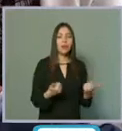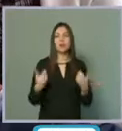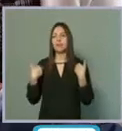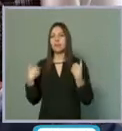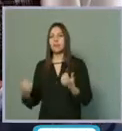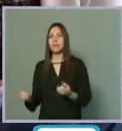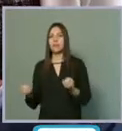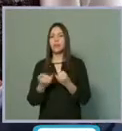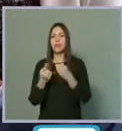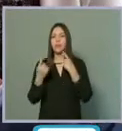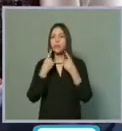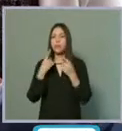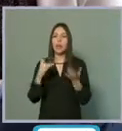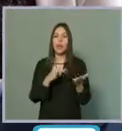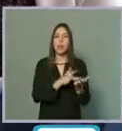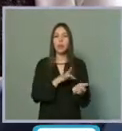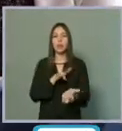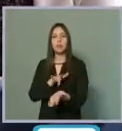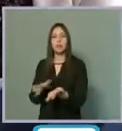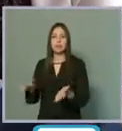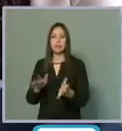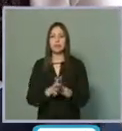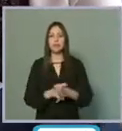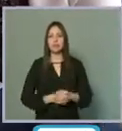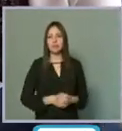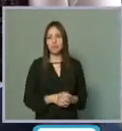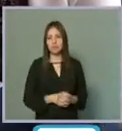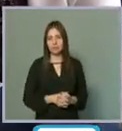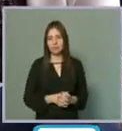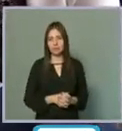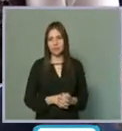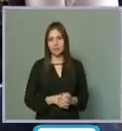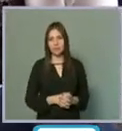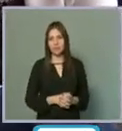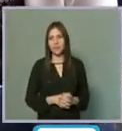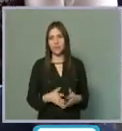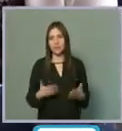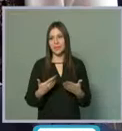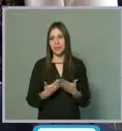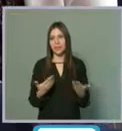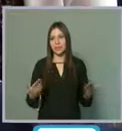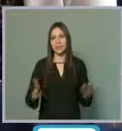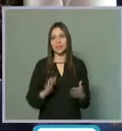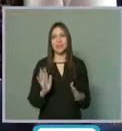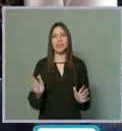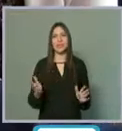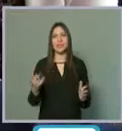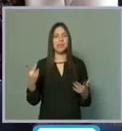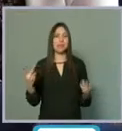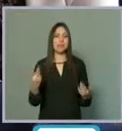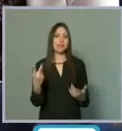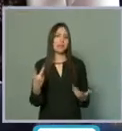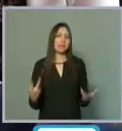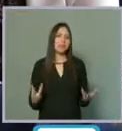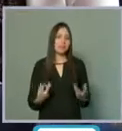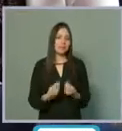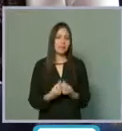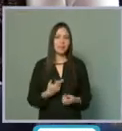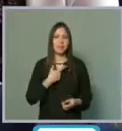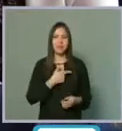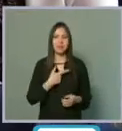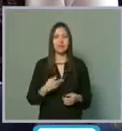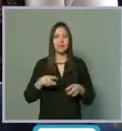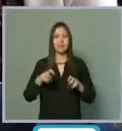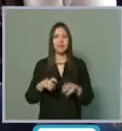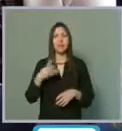de apoyarnos sobre todo, ¿no? Y bueno, ahora estamos aquí y nos da mucho gusto estar sentados